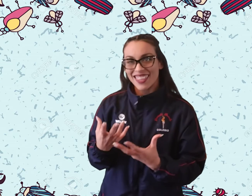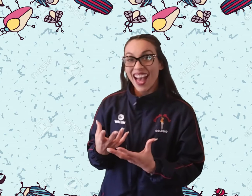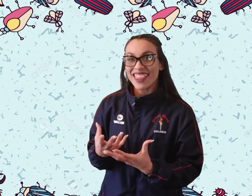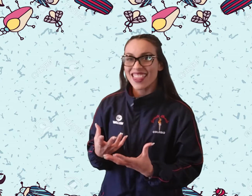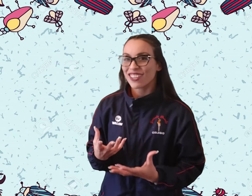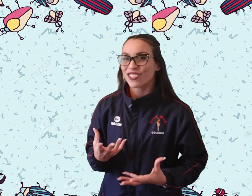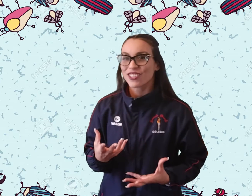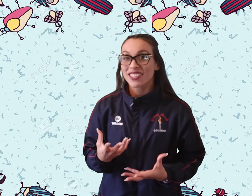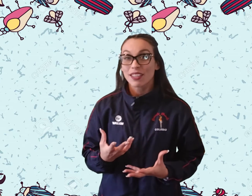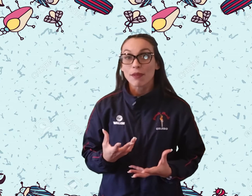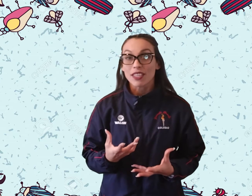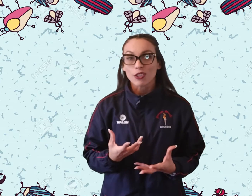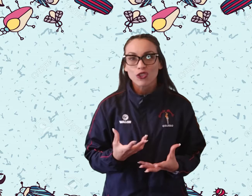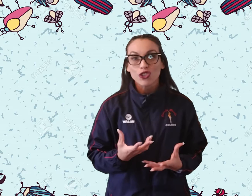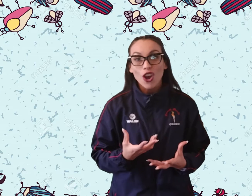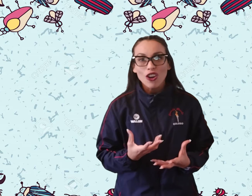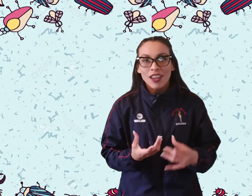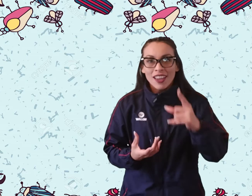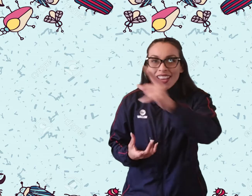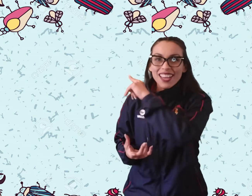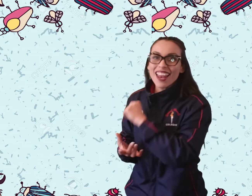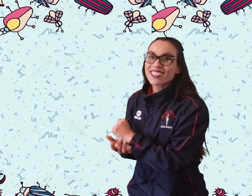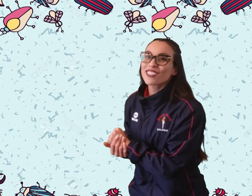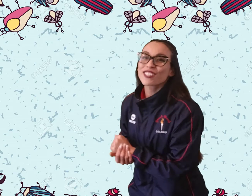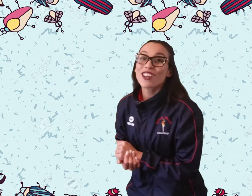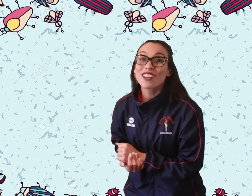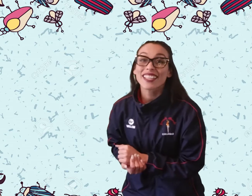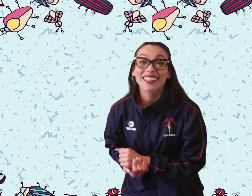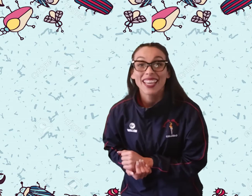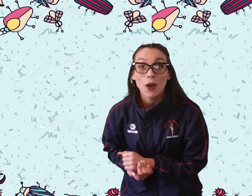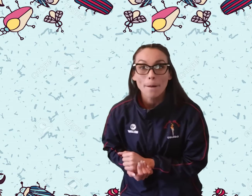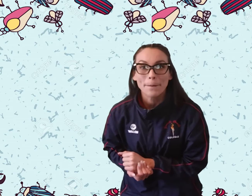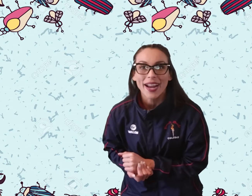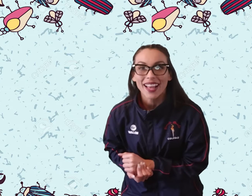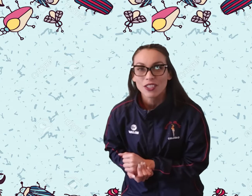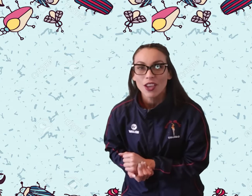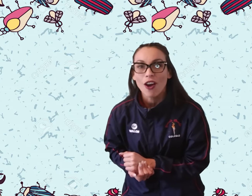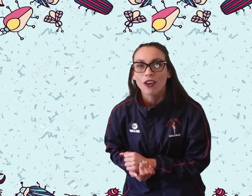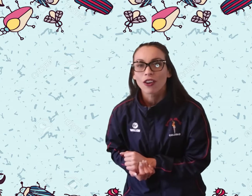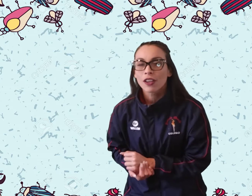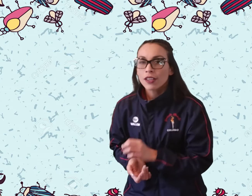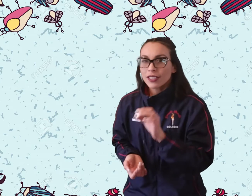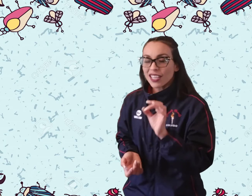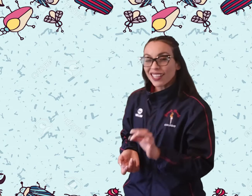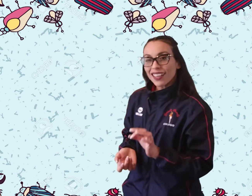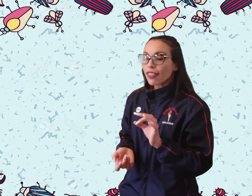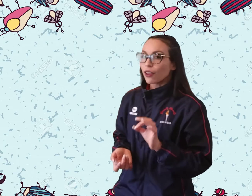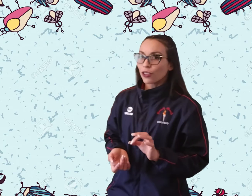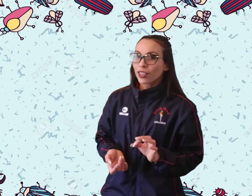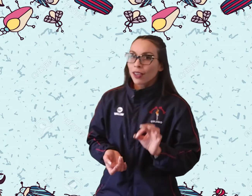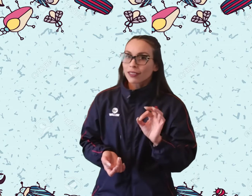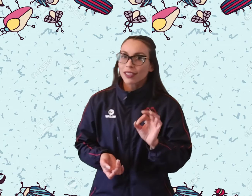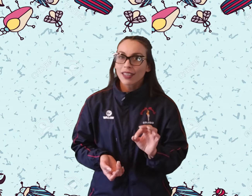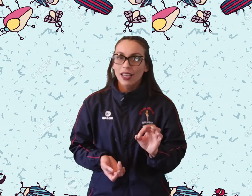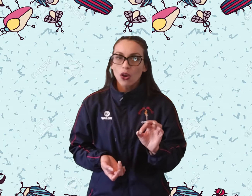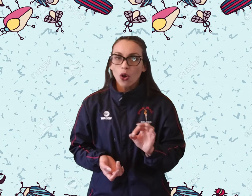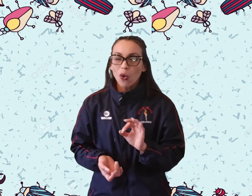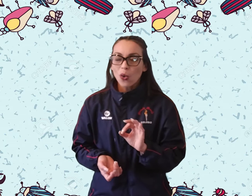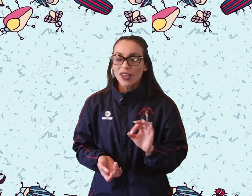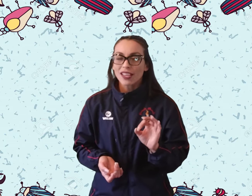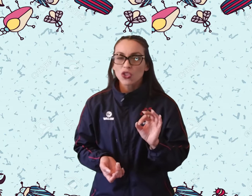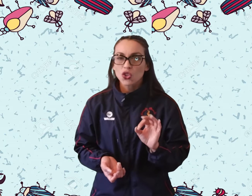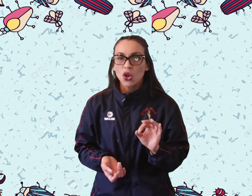de cantidad, las nociones de medición y las nociones de comparación. Y el día de hoy te